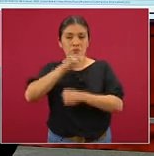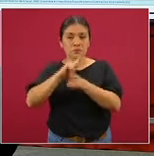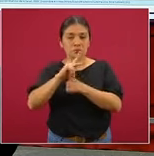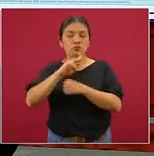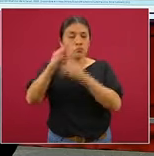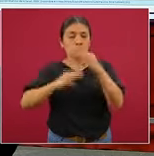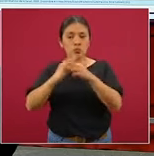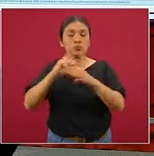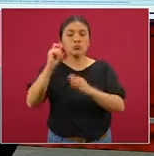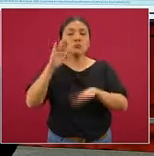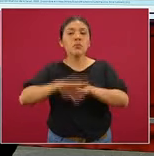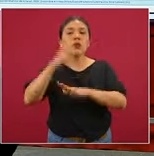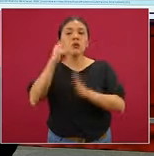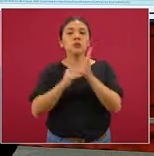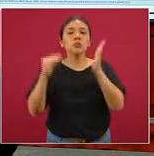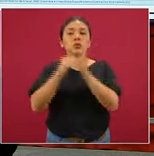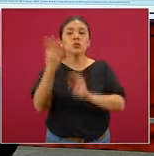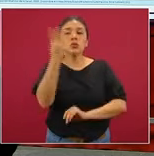Asia. Son más de